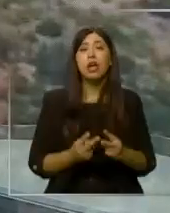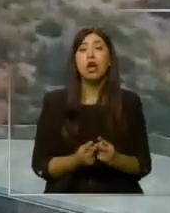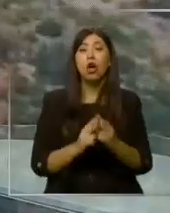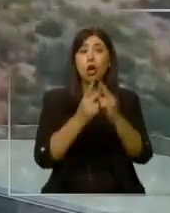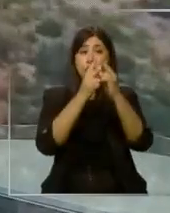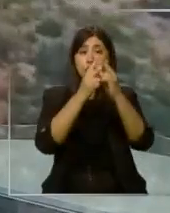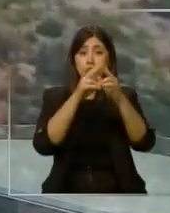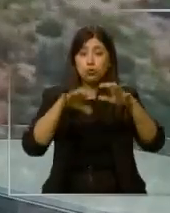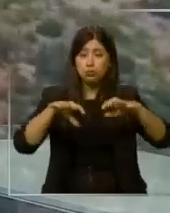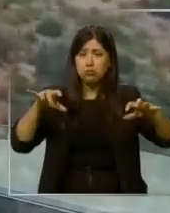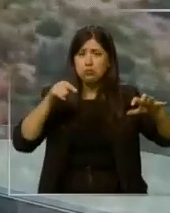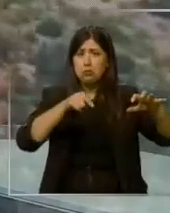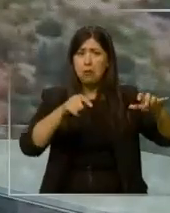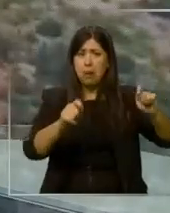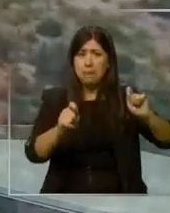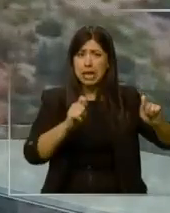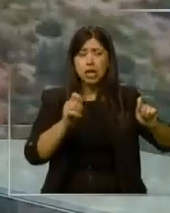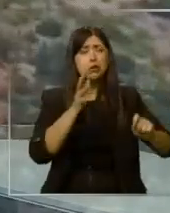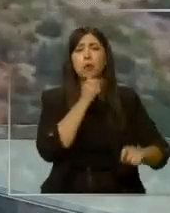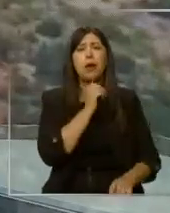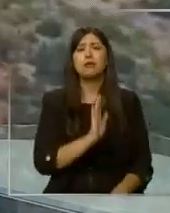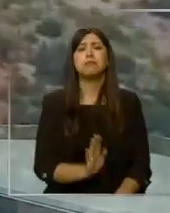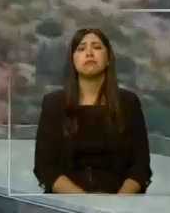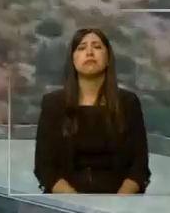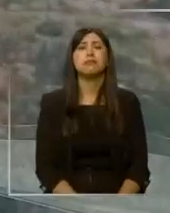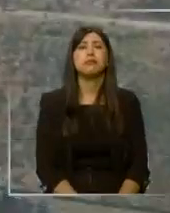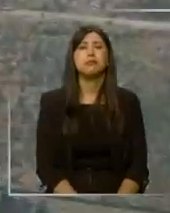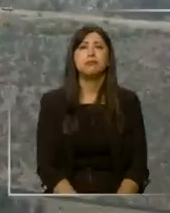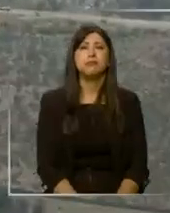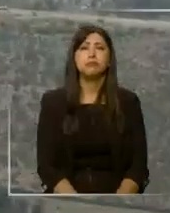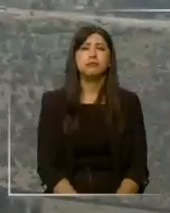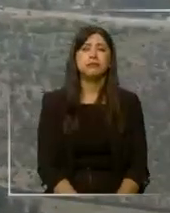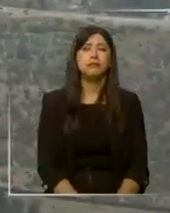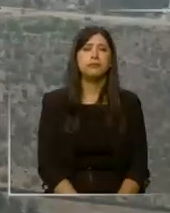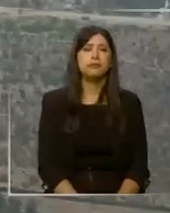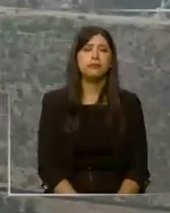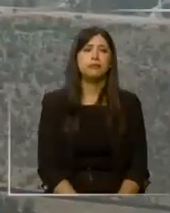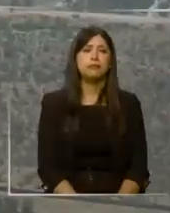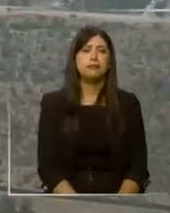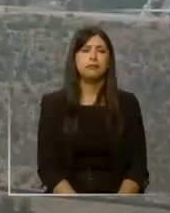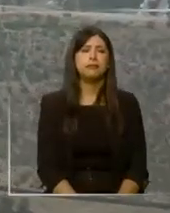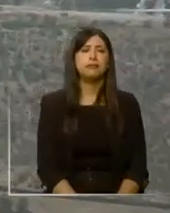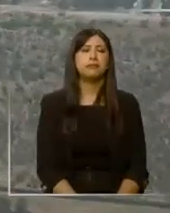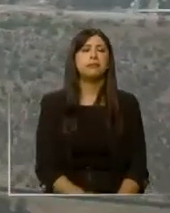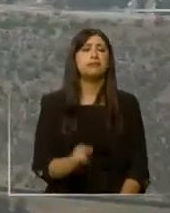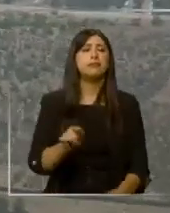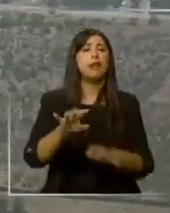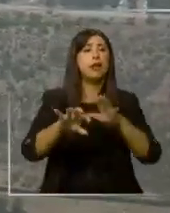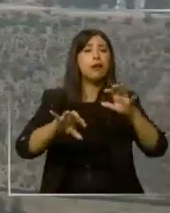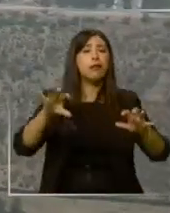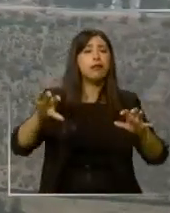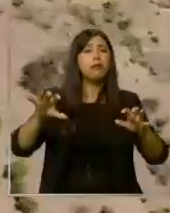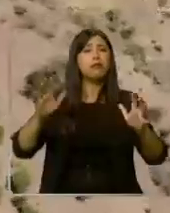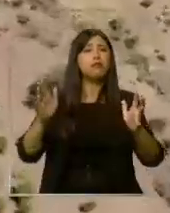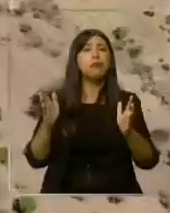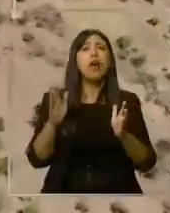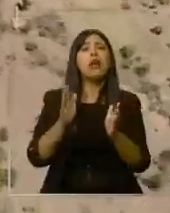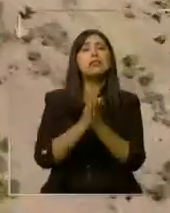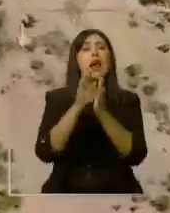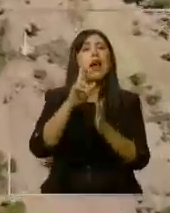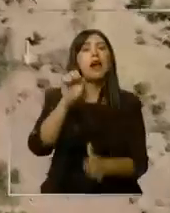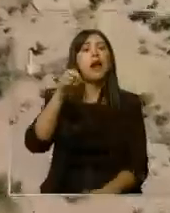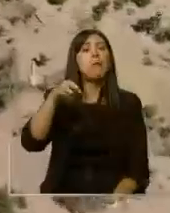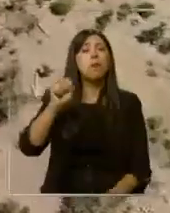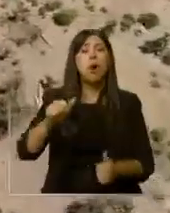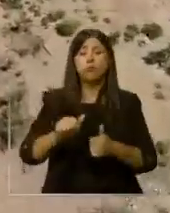falla no están en riesgo la falla de San Ramón conocida por su extensión de 50